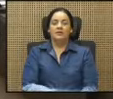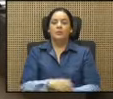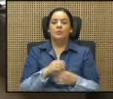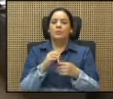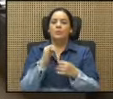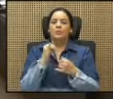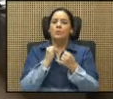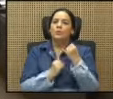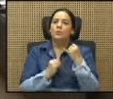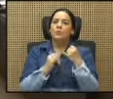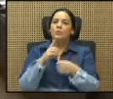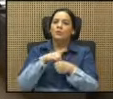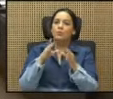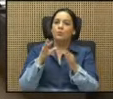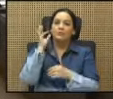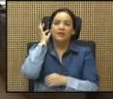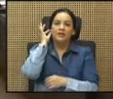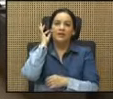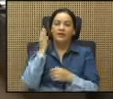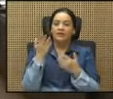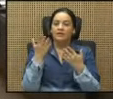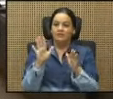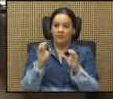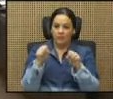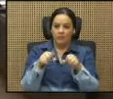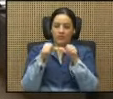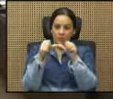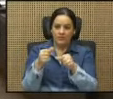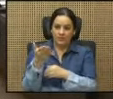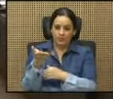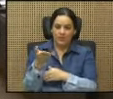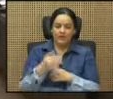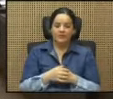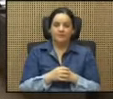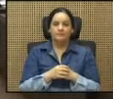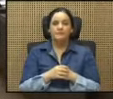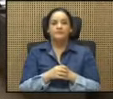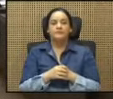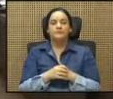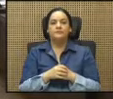Concluyó, señora diputada. Ya puede continuar.